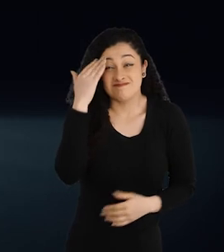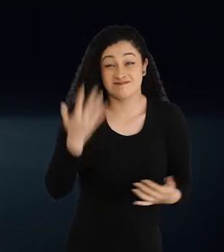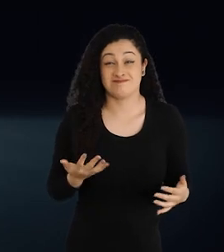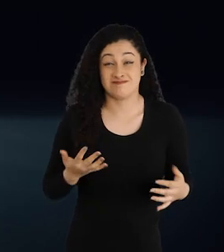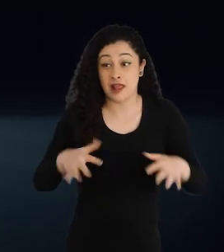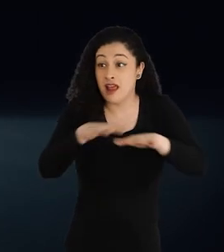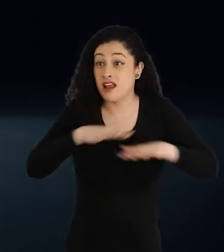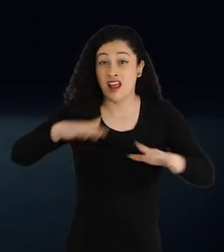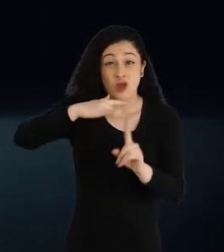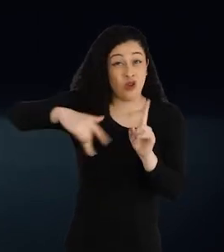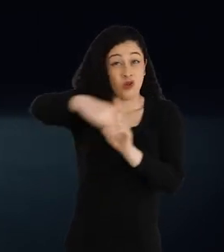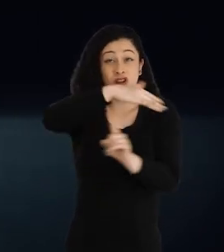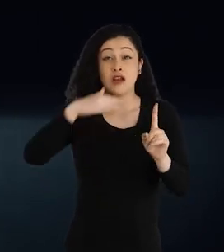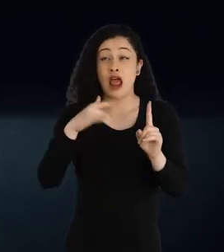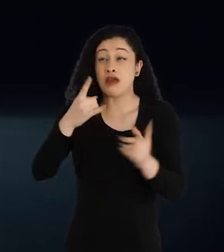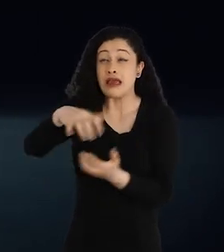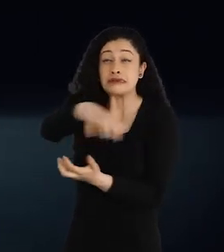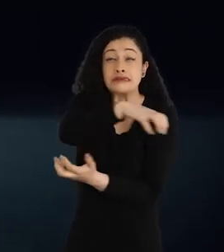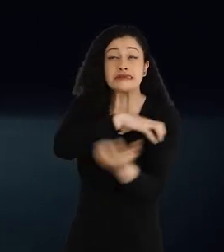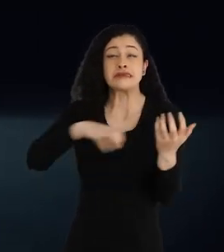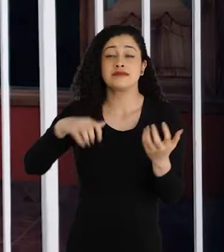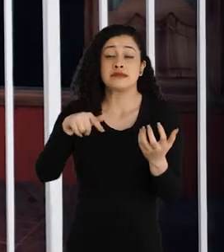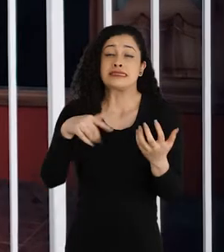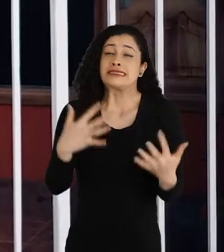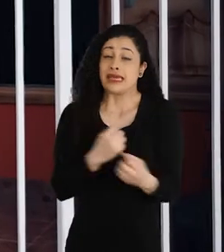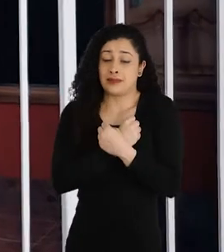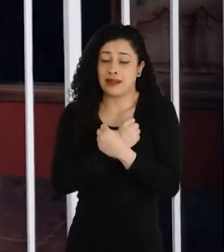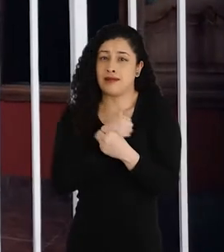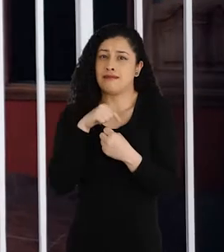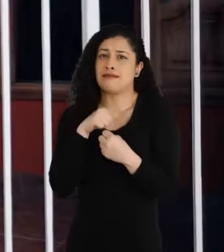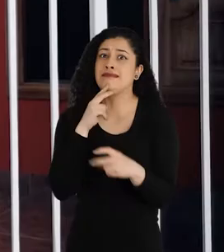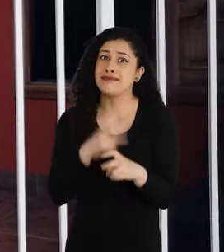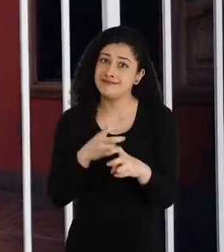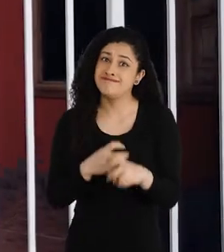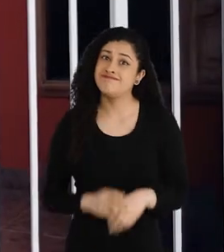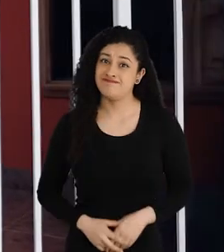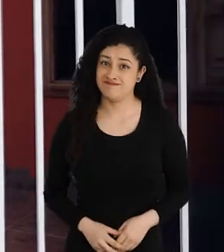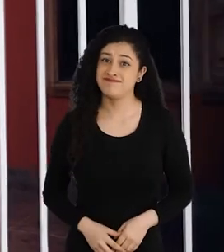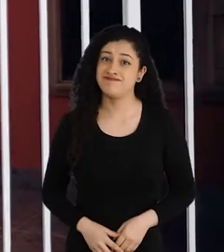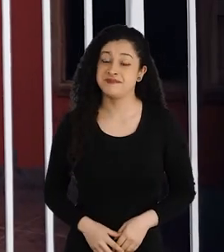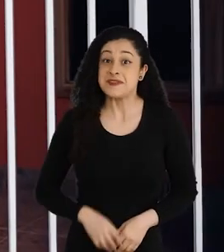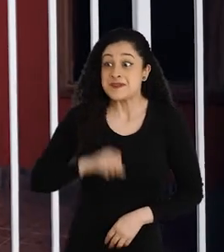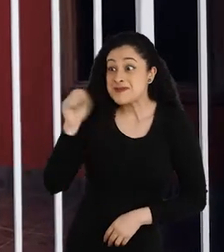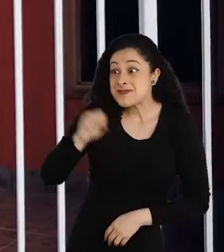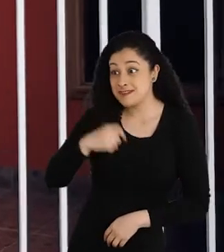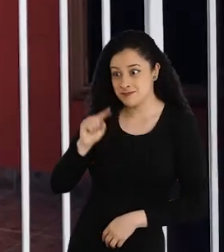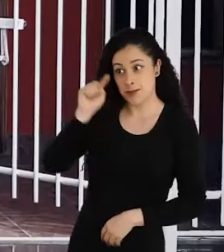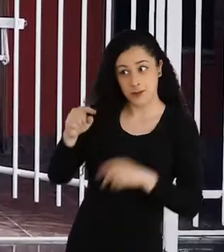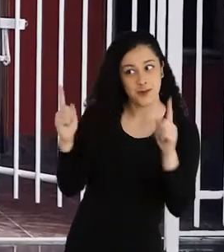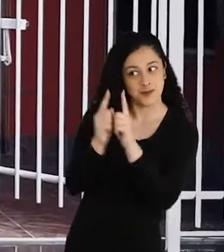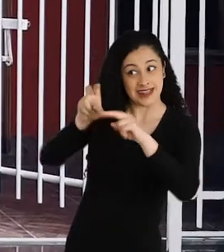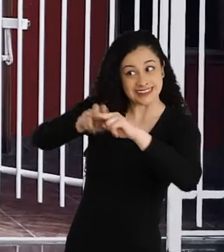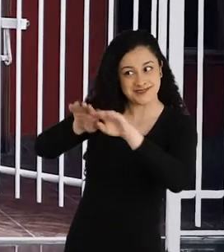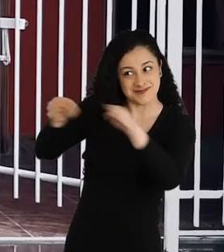ser conflictiva. Y aún más, si se trata de amor. En el lugar del que me hablaste. En el lugar del que me hablaste, en la banca. Guarda